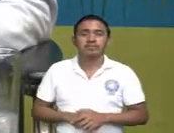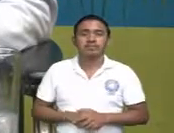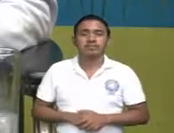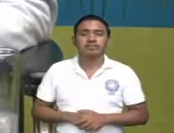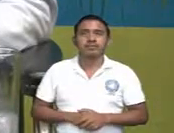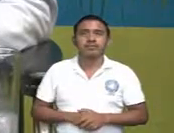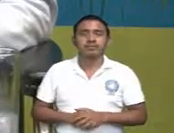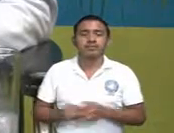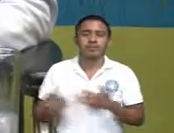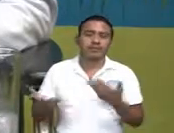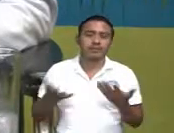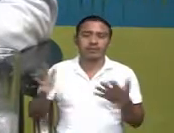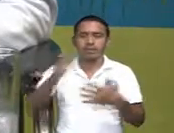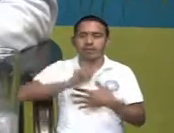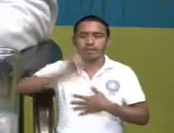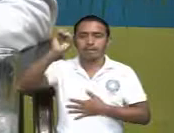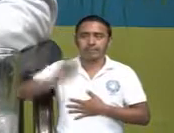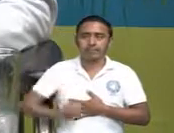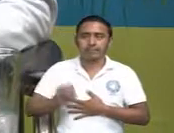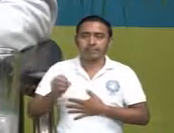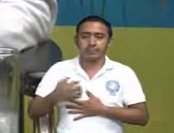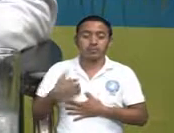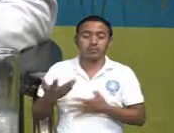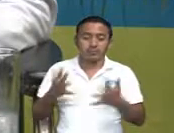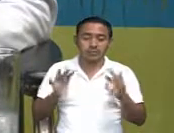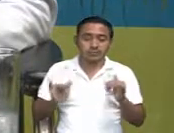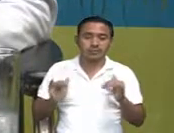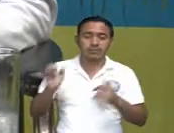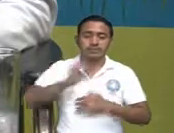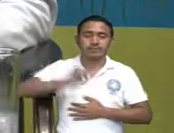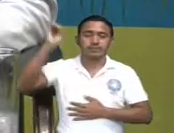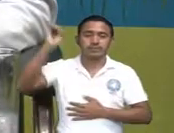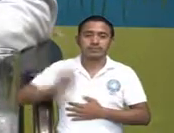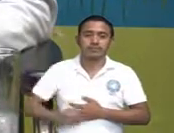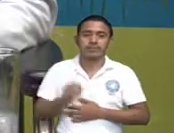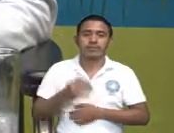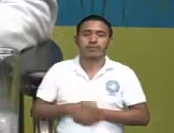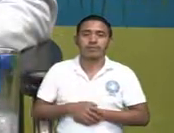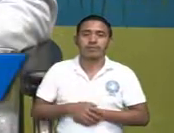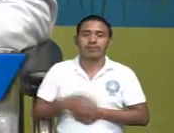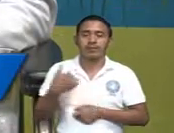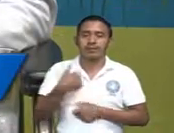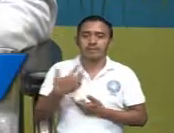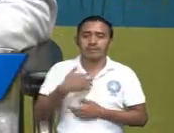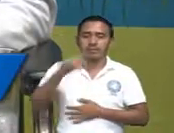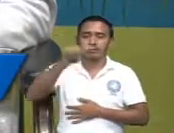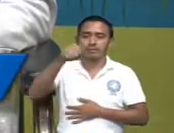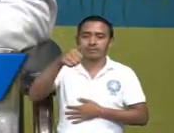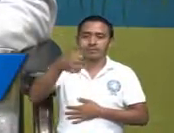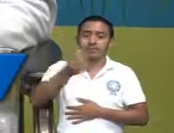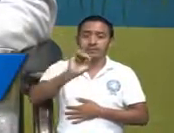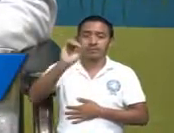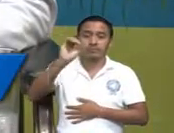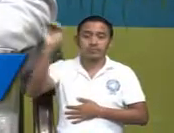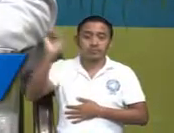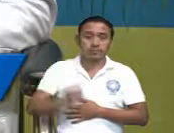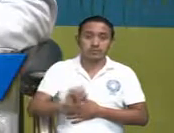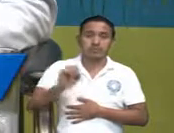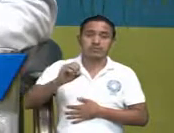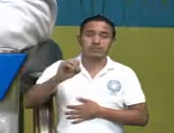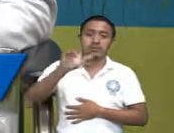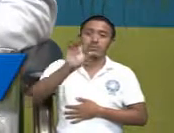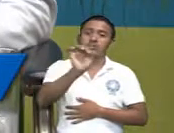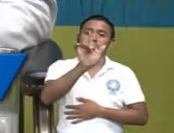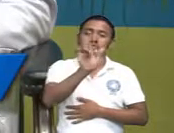se tiene una estadística o tengo ya una estadística de que la consulta de otorrino un 60 por ciento patología del